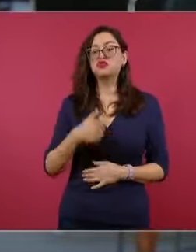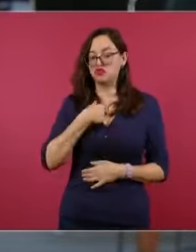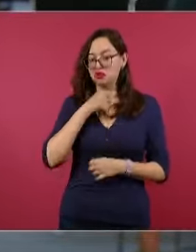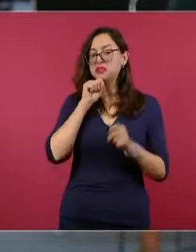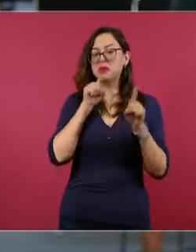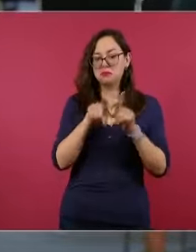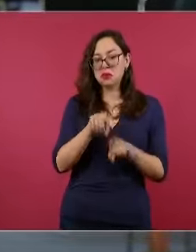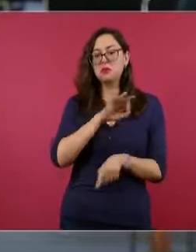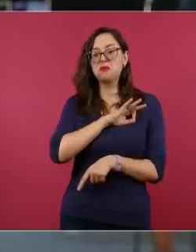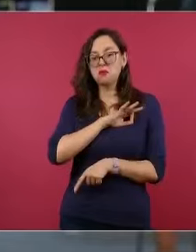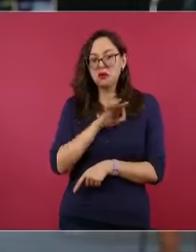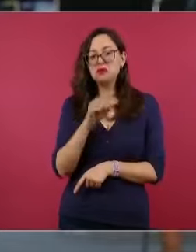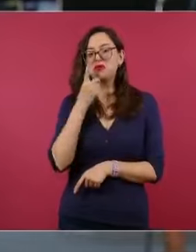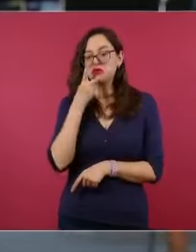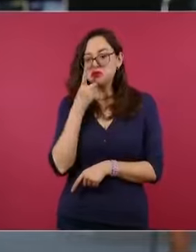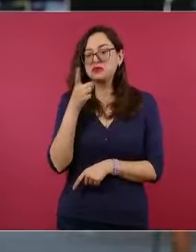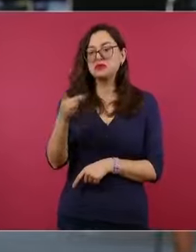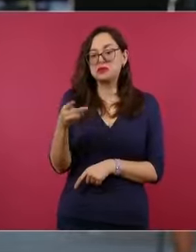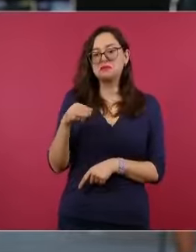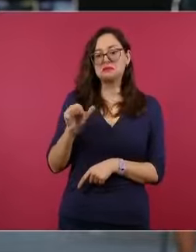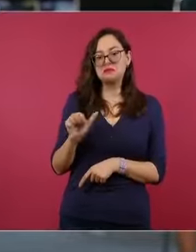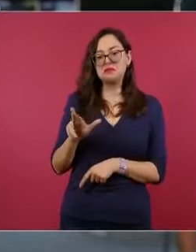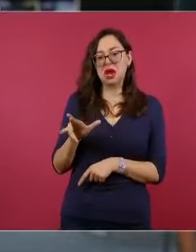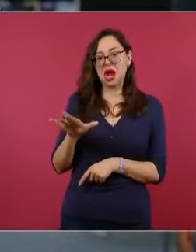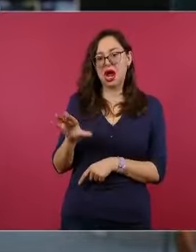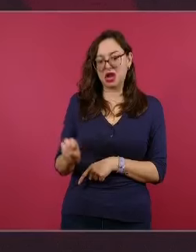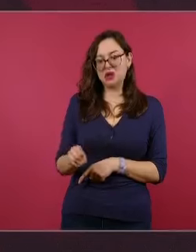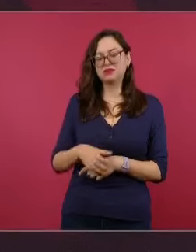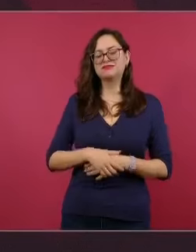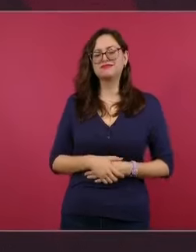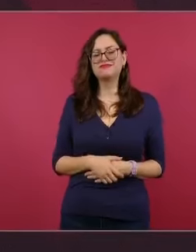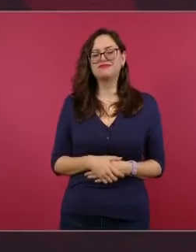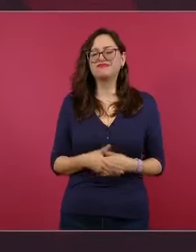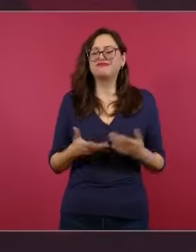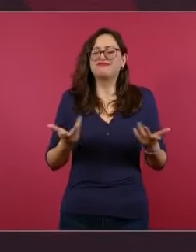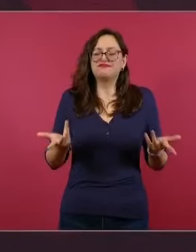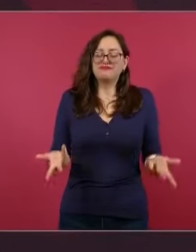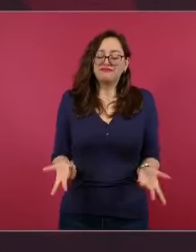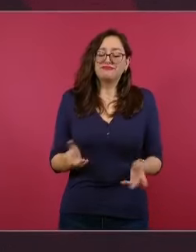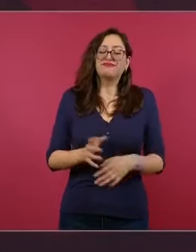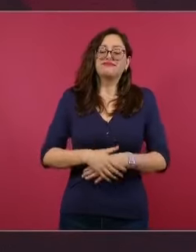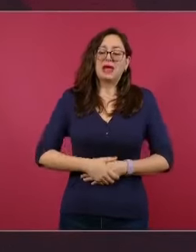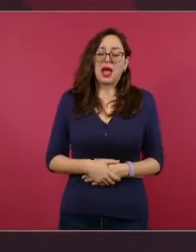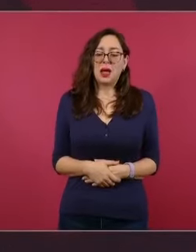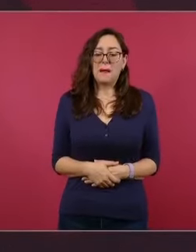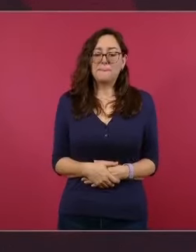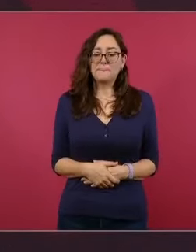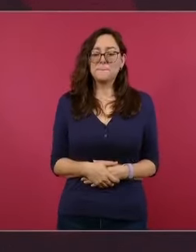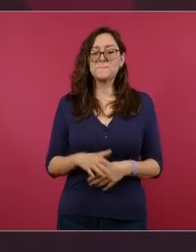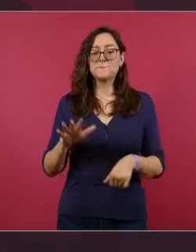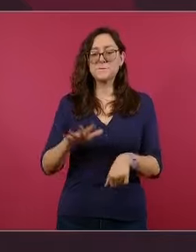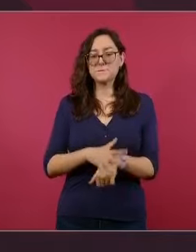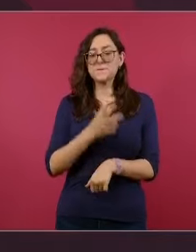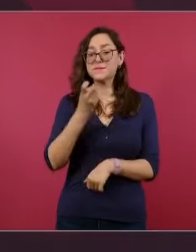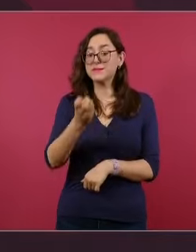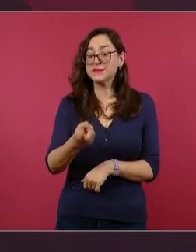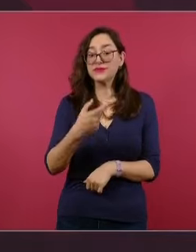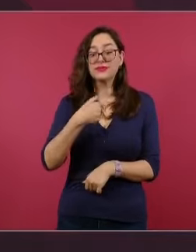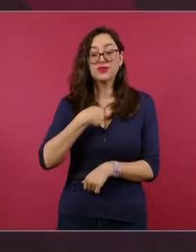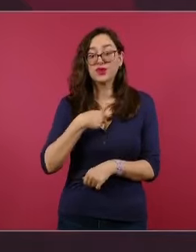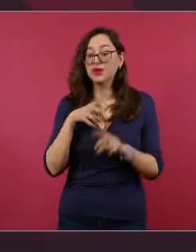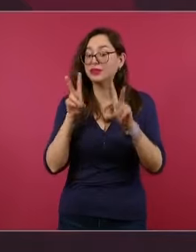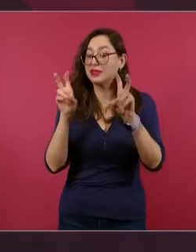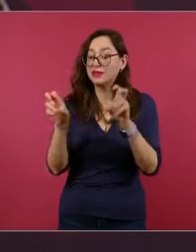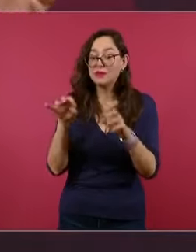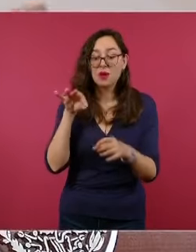malleo lo hemos vivido lo hemos sufrido Por eso nada más Pero ahorita ahita que yo no me meto en eso